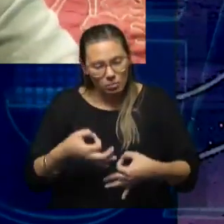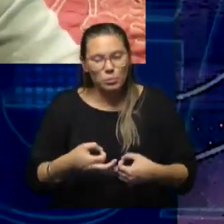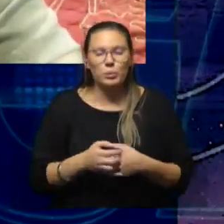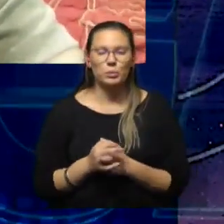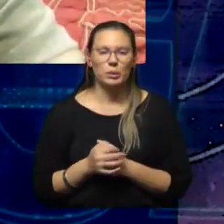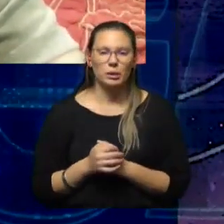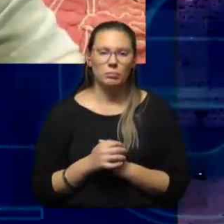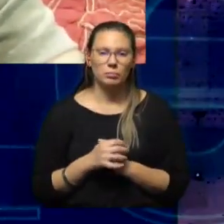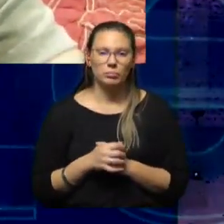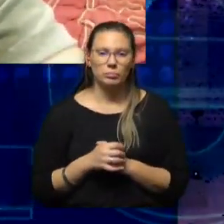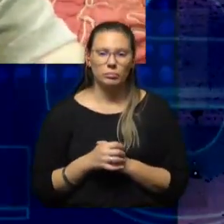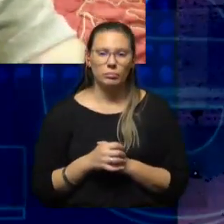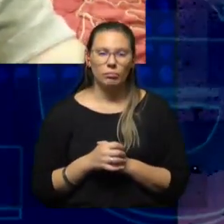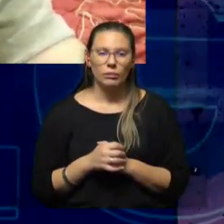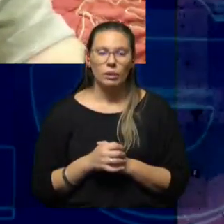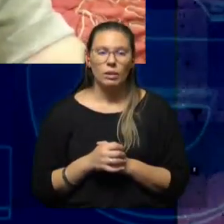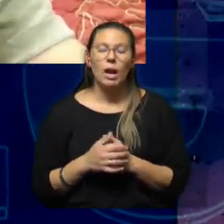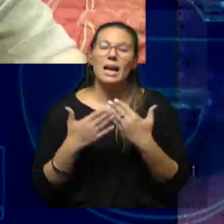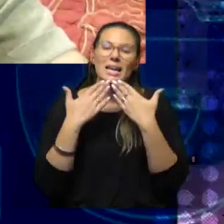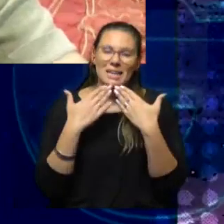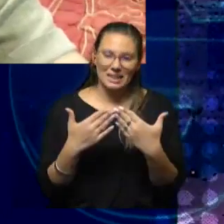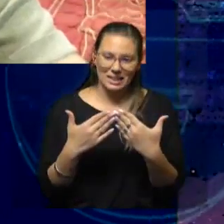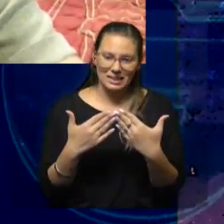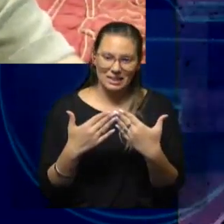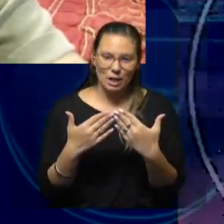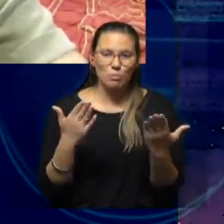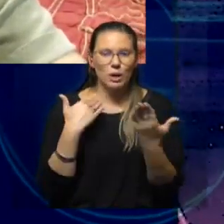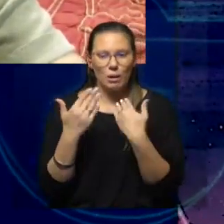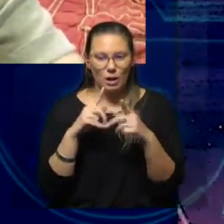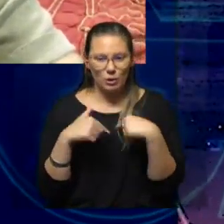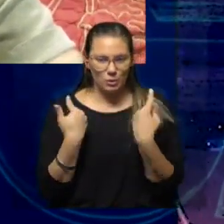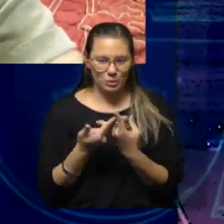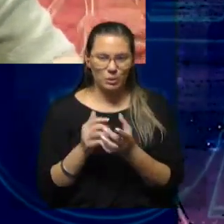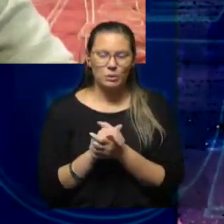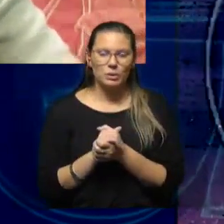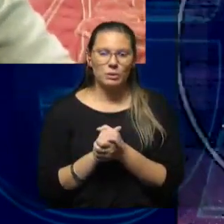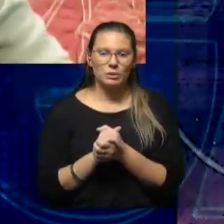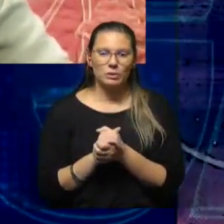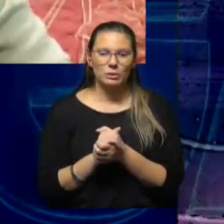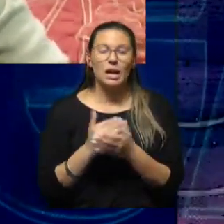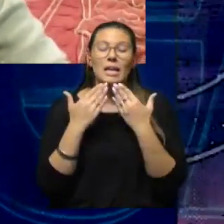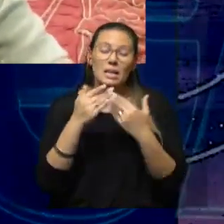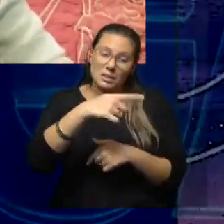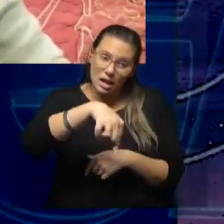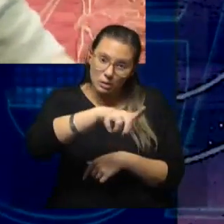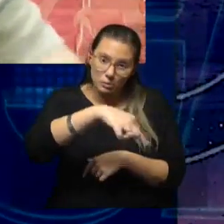Merecido homenaje. Exactamente. Claro que sí. Trevor, muchísimas gracias por estos minutos con nosotros. Por favor,